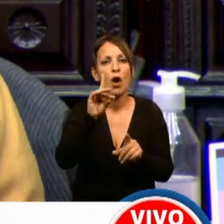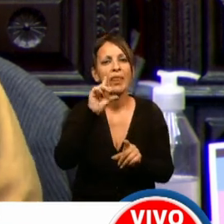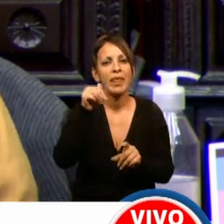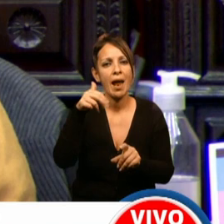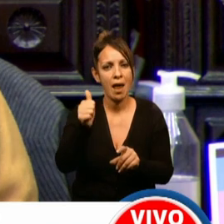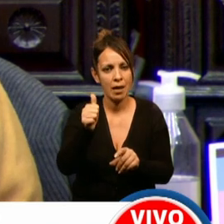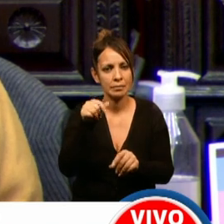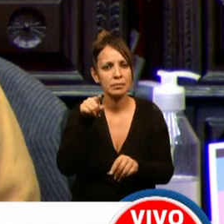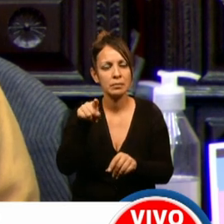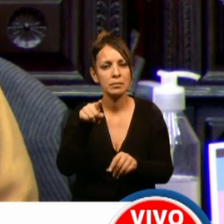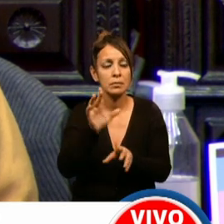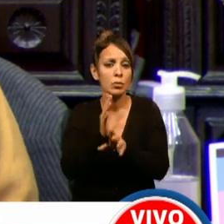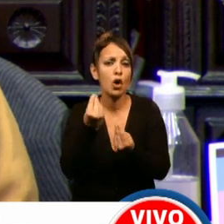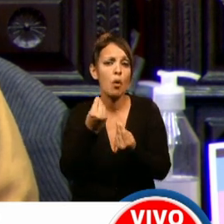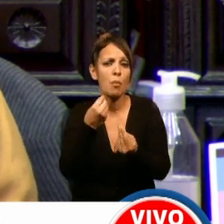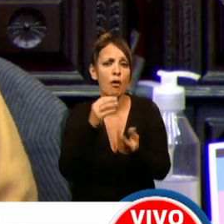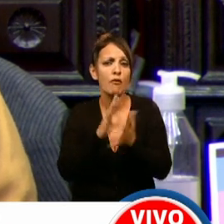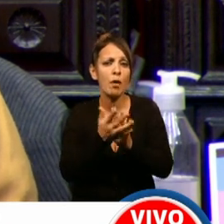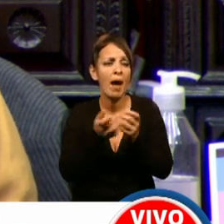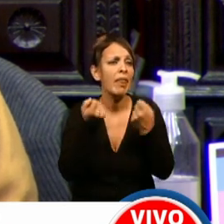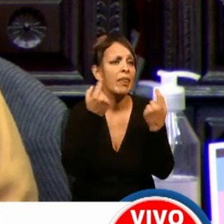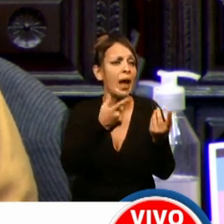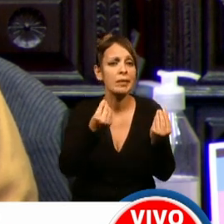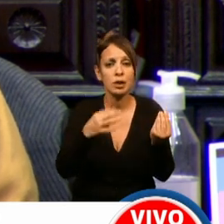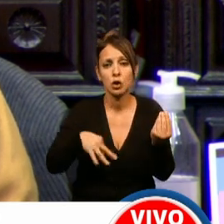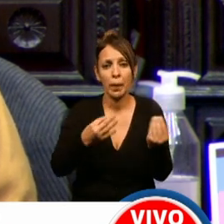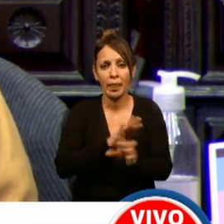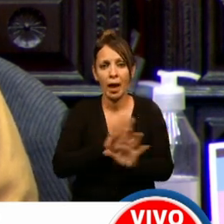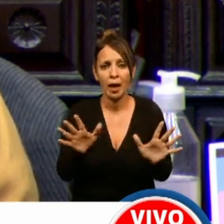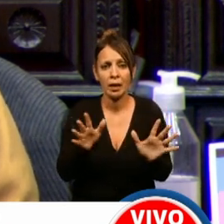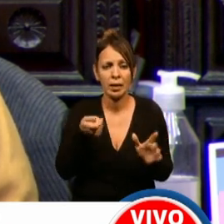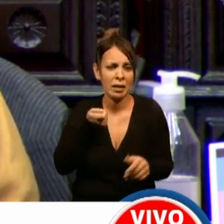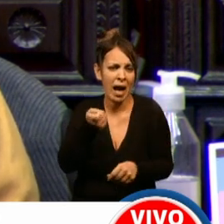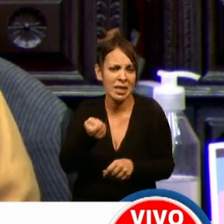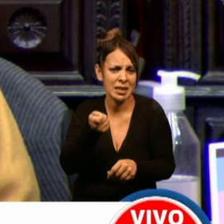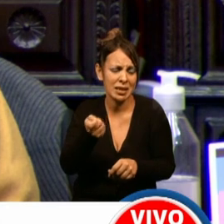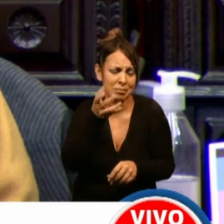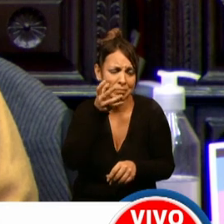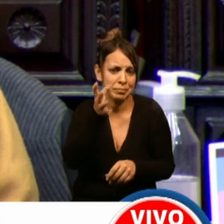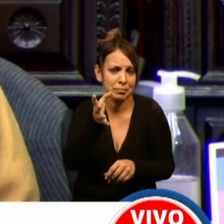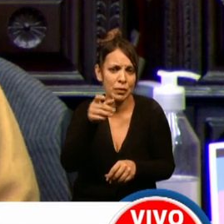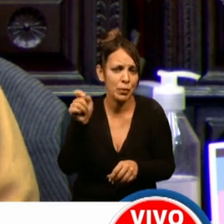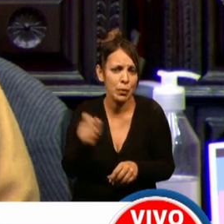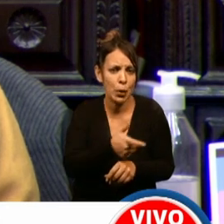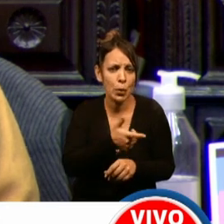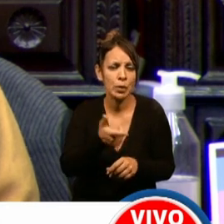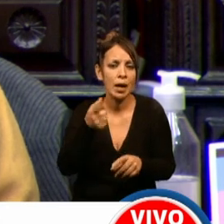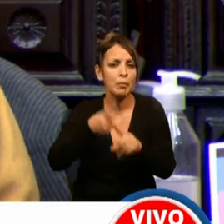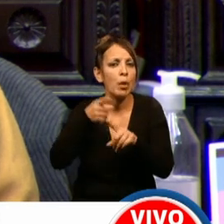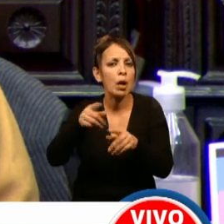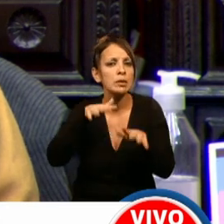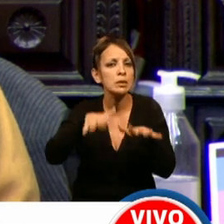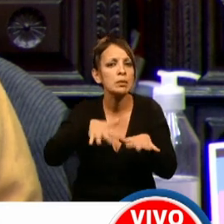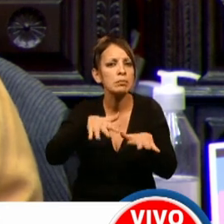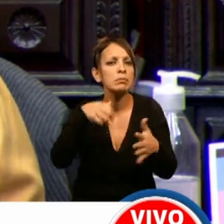que pagó con su vida que fue brutalmente asesinada en función de su militancia y